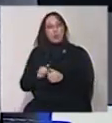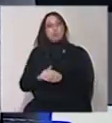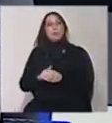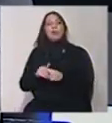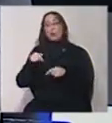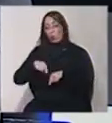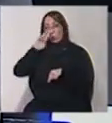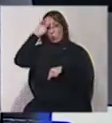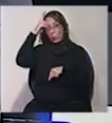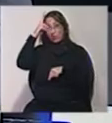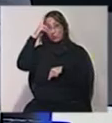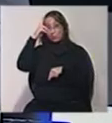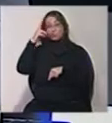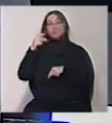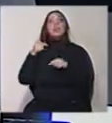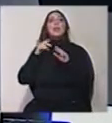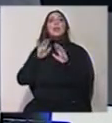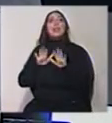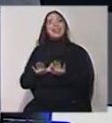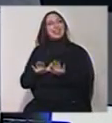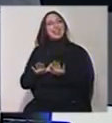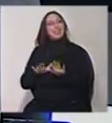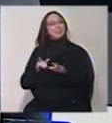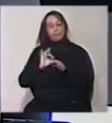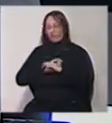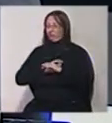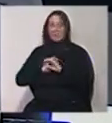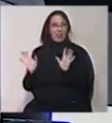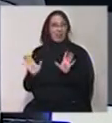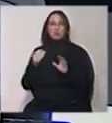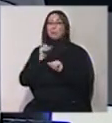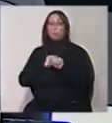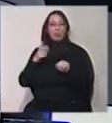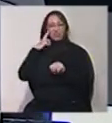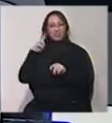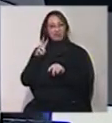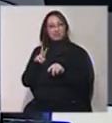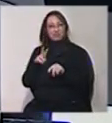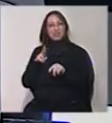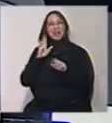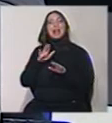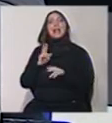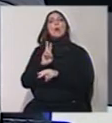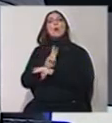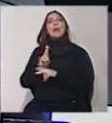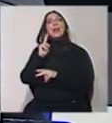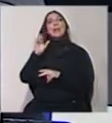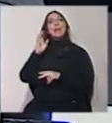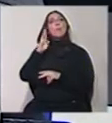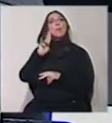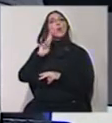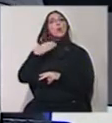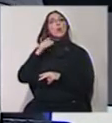caso uruguayo, yo creo que estamos claramente, y eso es bastante visible en la Guardia Republicana, en un proceso